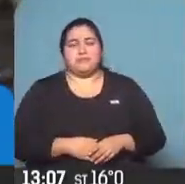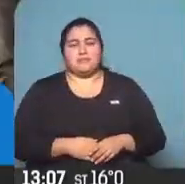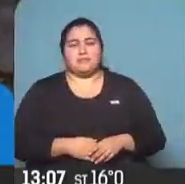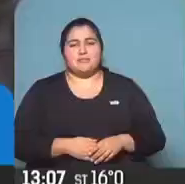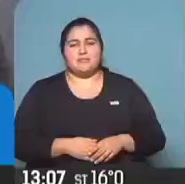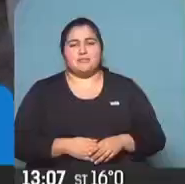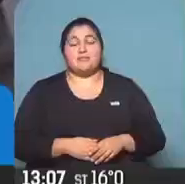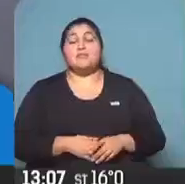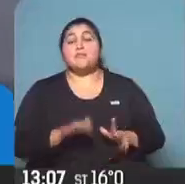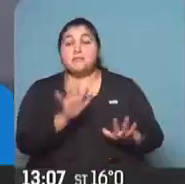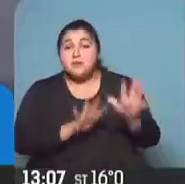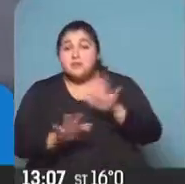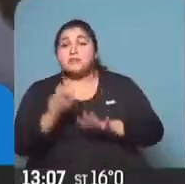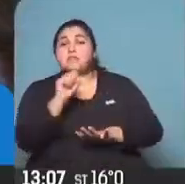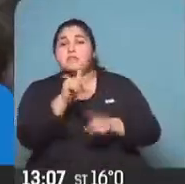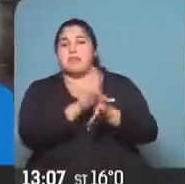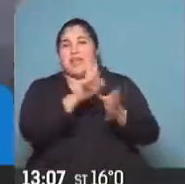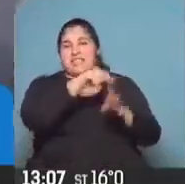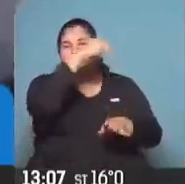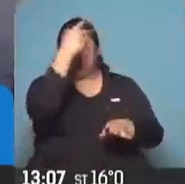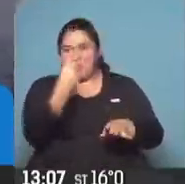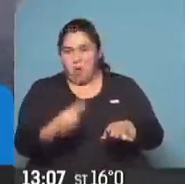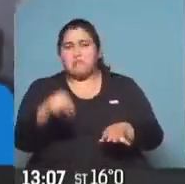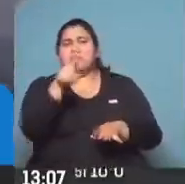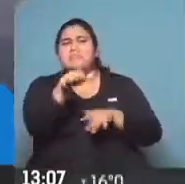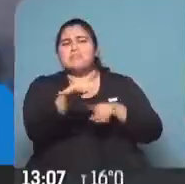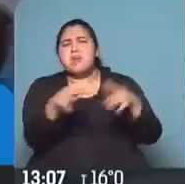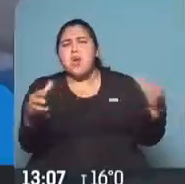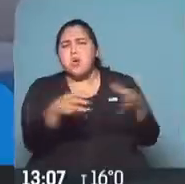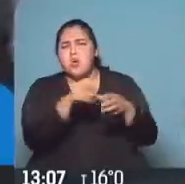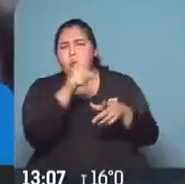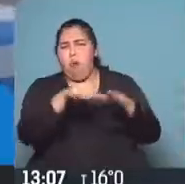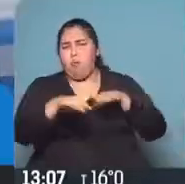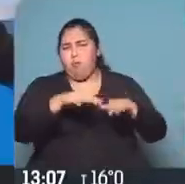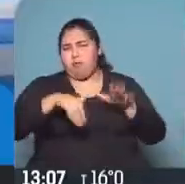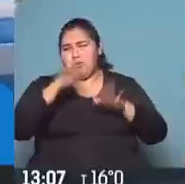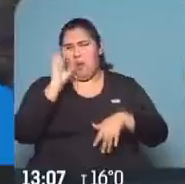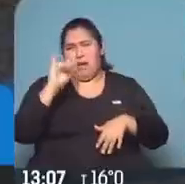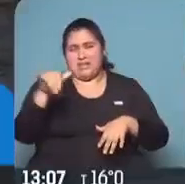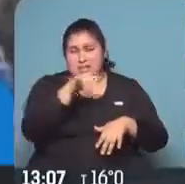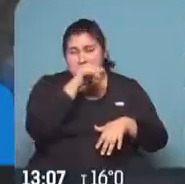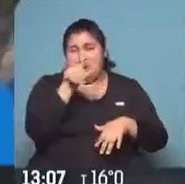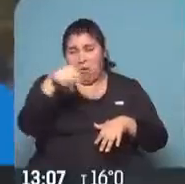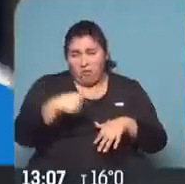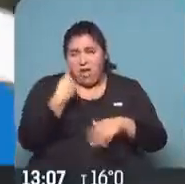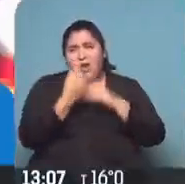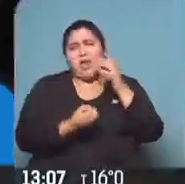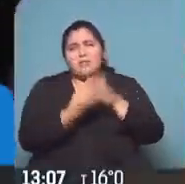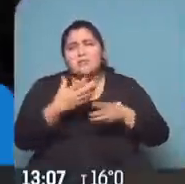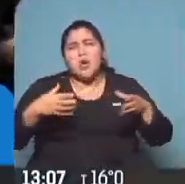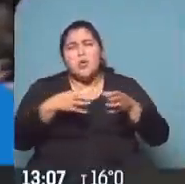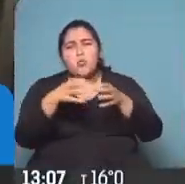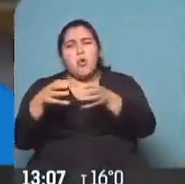las operaciones de hacerlo aéreos son operaciones aeromóviles se comparten ejecutadas por tropas de hasta dos